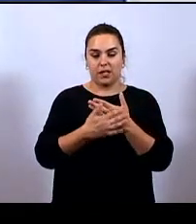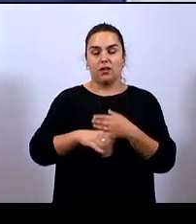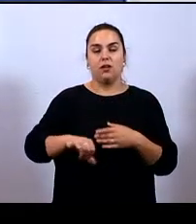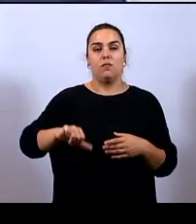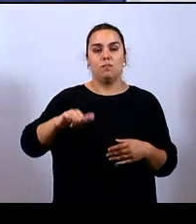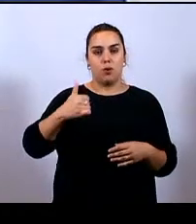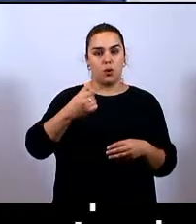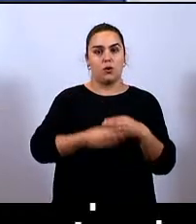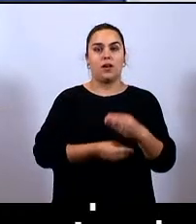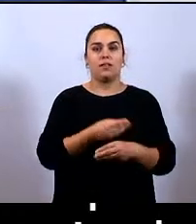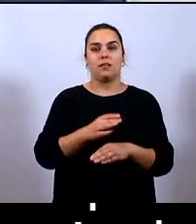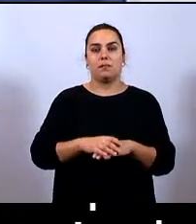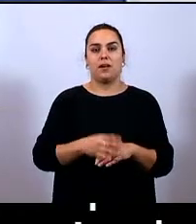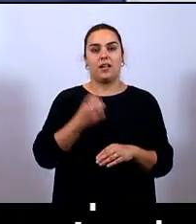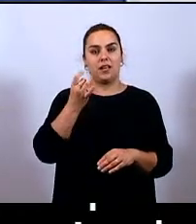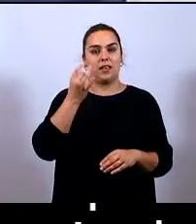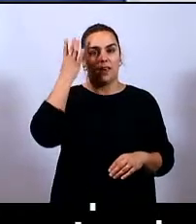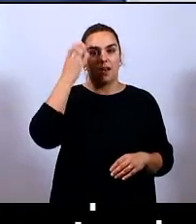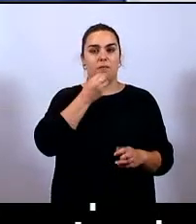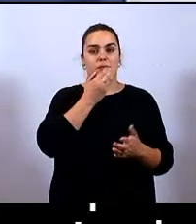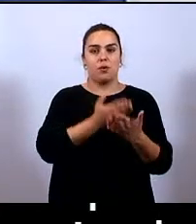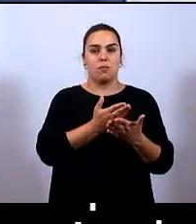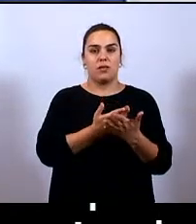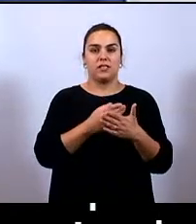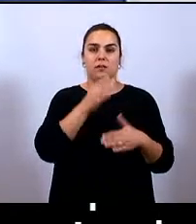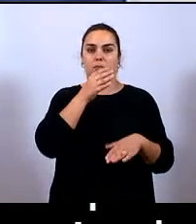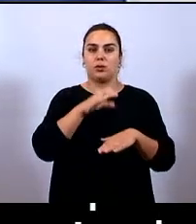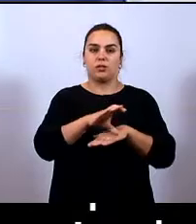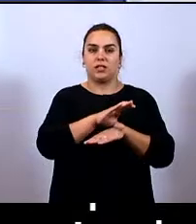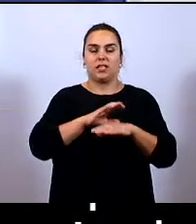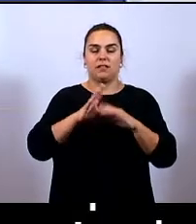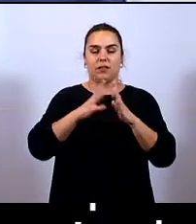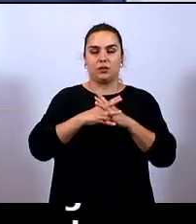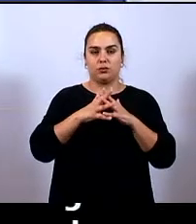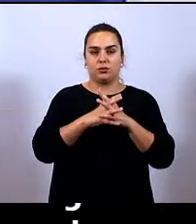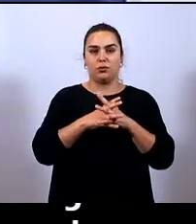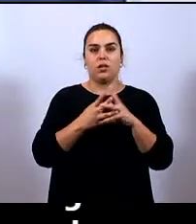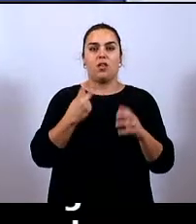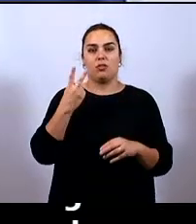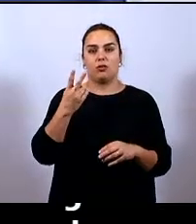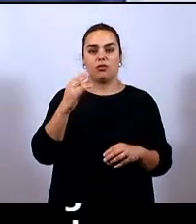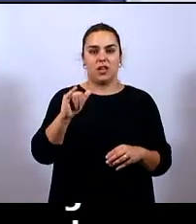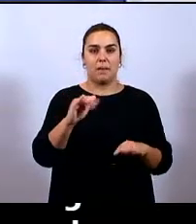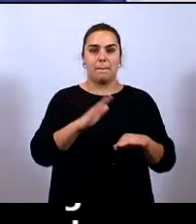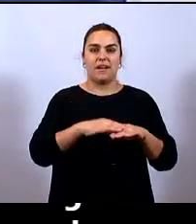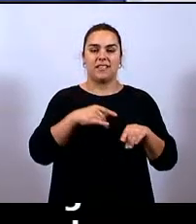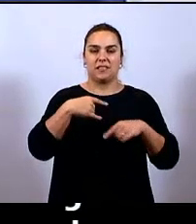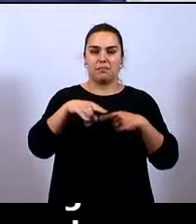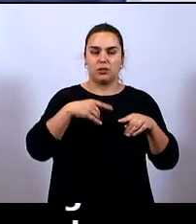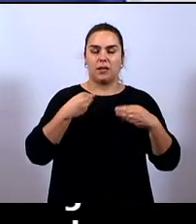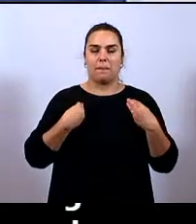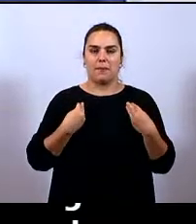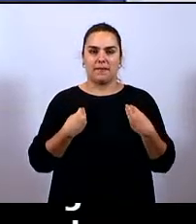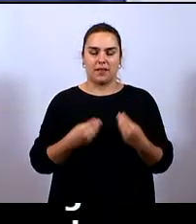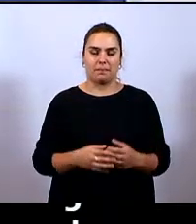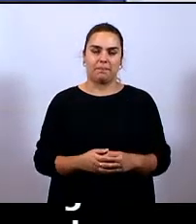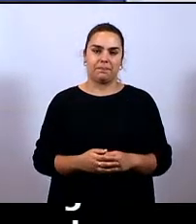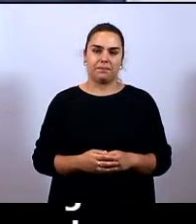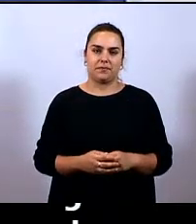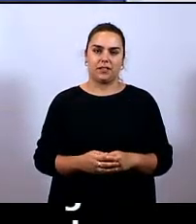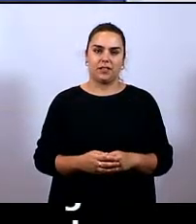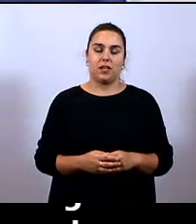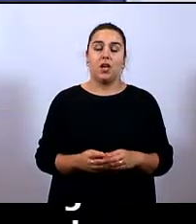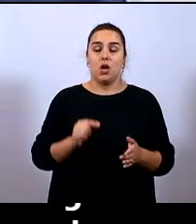verde hoy a 2 iniciativas propuestas por la Consejería de Infraestructura, Transporte y Vivienda. Hemos aprobado